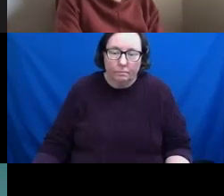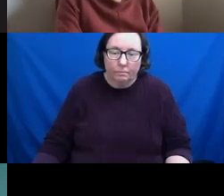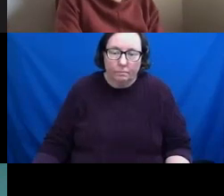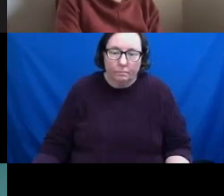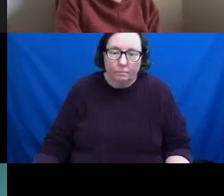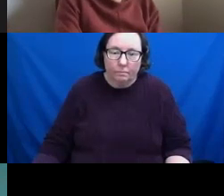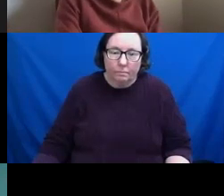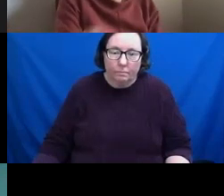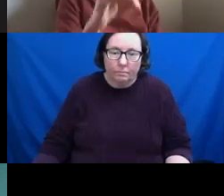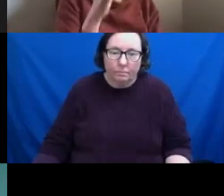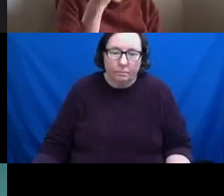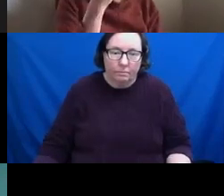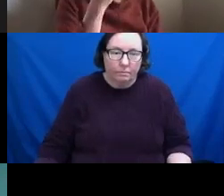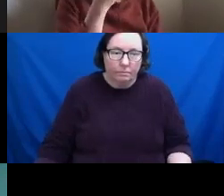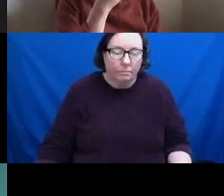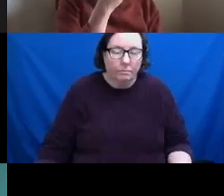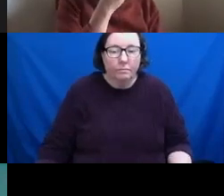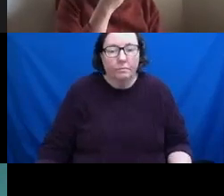de esta noche. Muchas gracias.